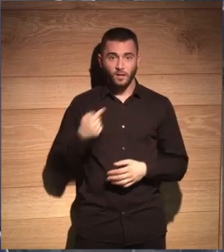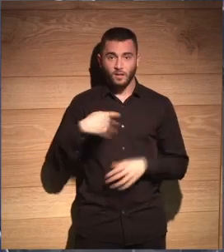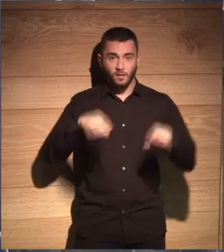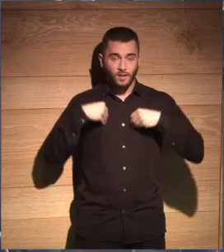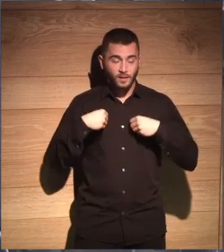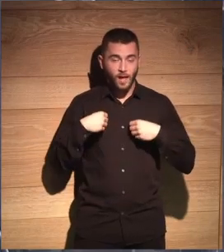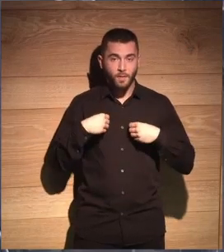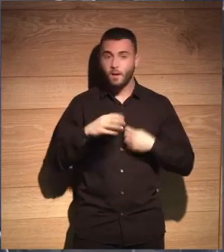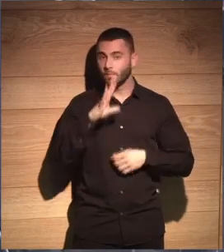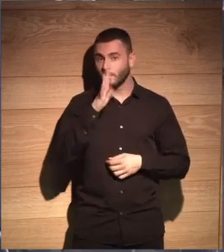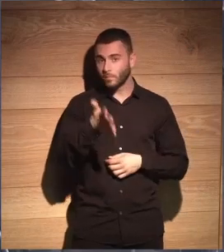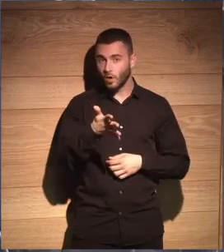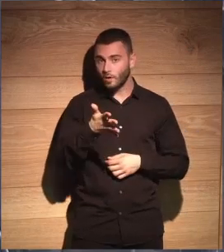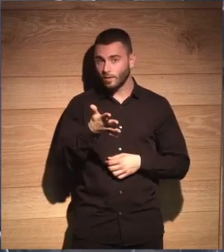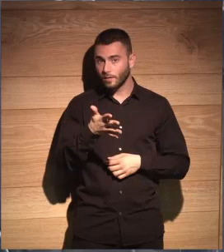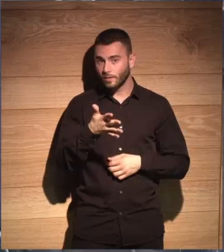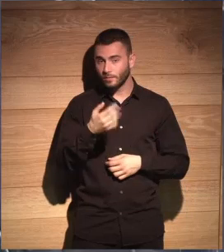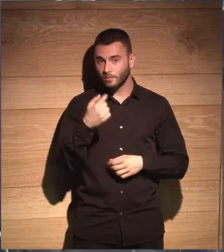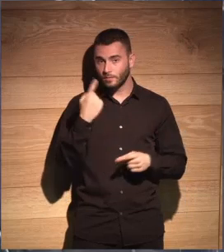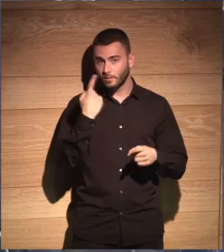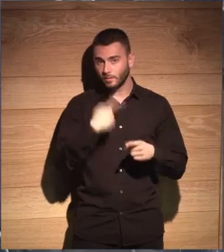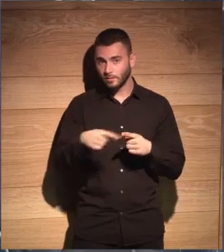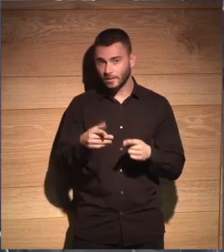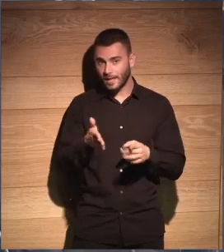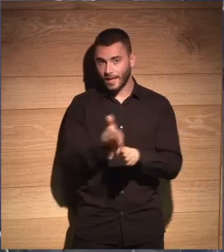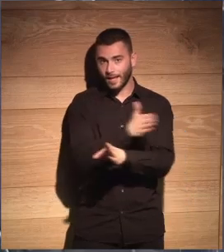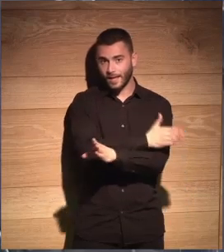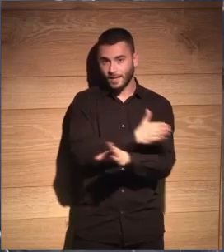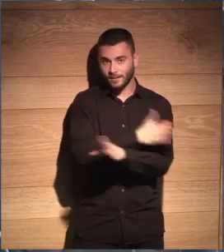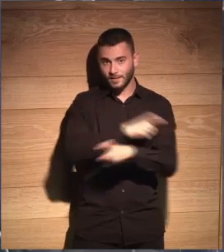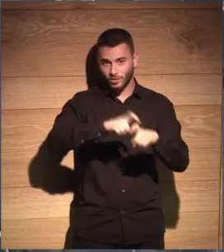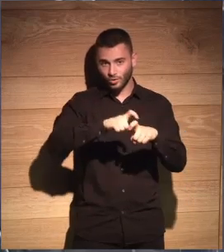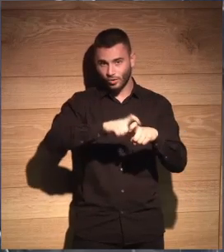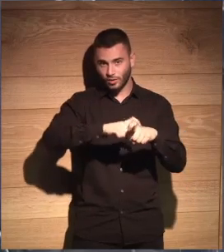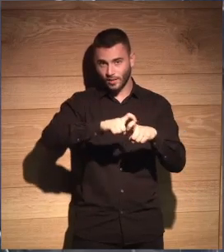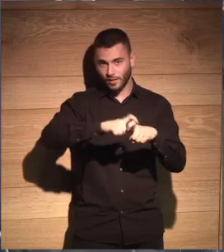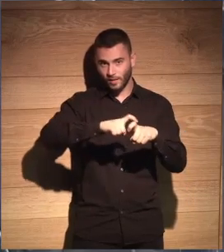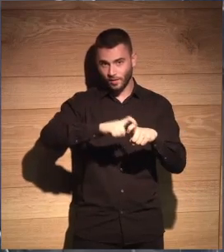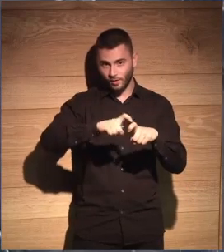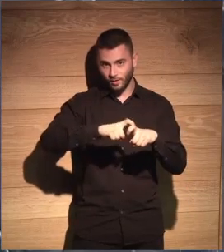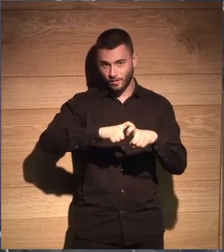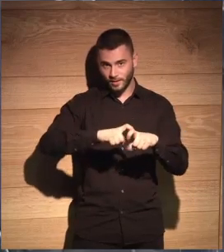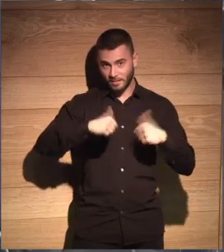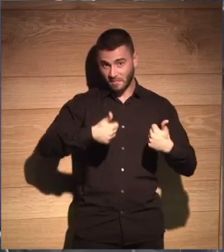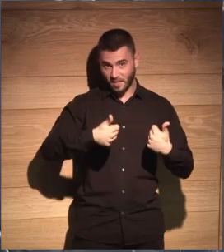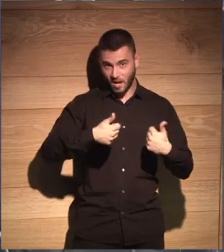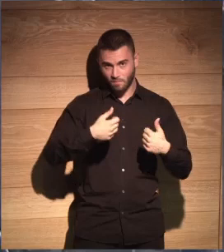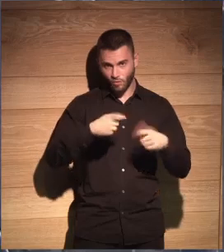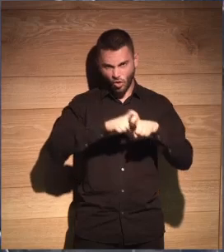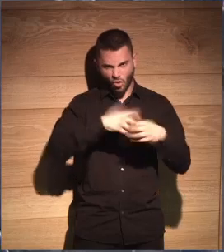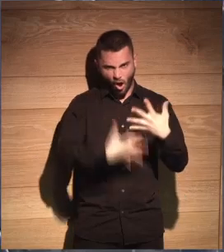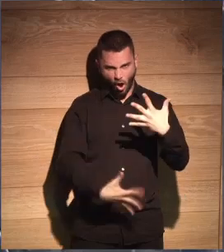de las premisas o de las condiciones que pusimos, que no fueron